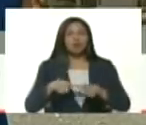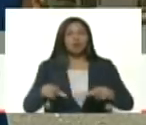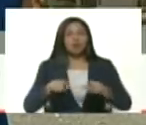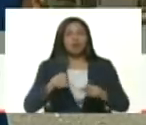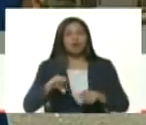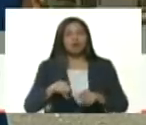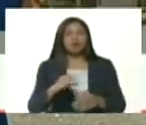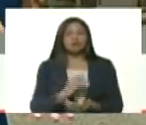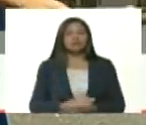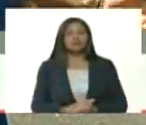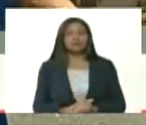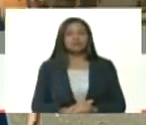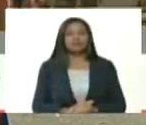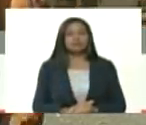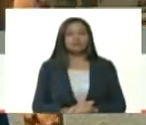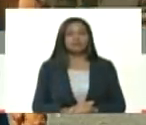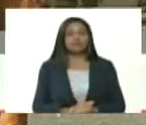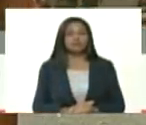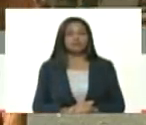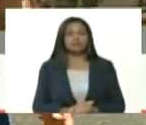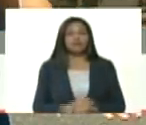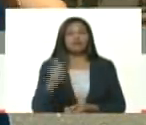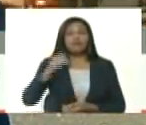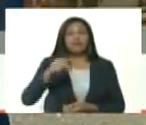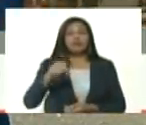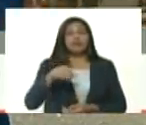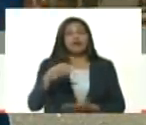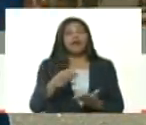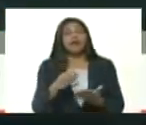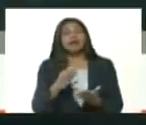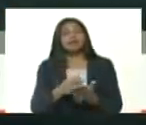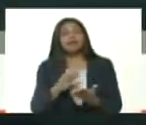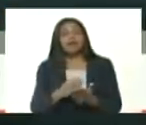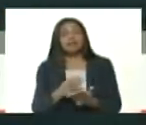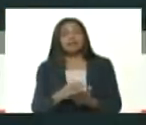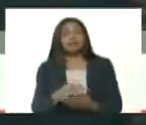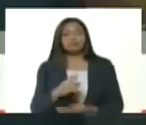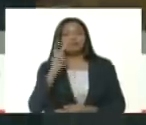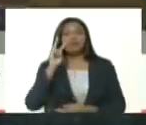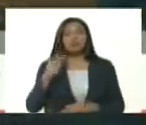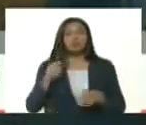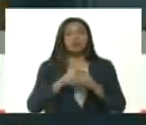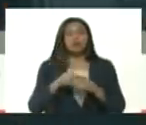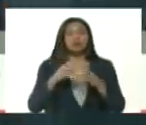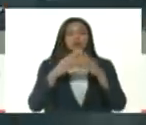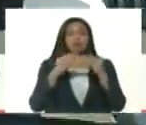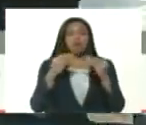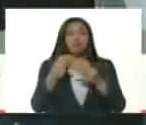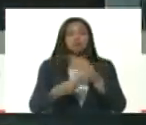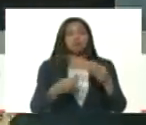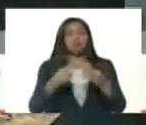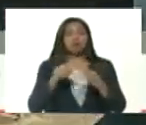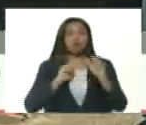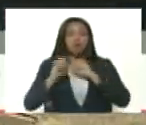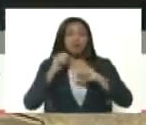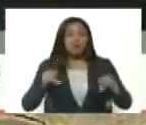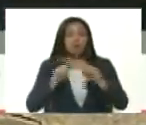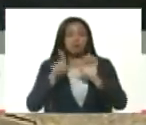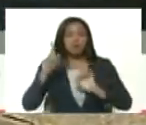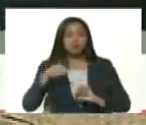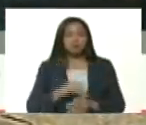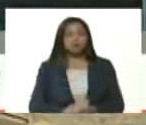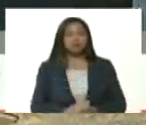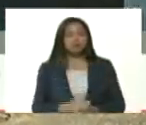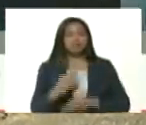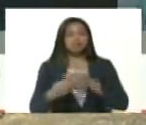histórico de la parroquia Sucre. Así que desde aquí, desde la parroquia Sucre, usted puede ver cómo todos los equipos están desplegados